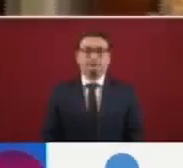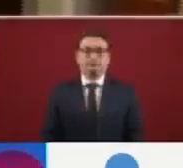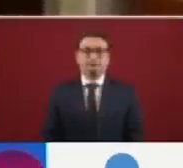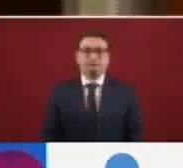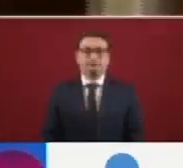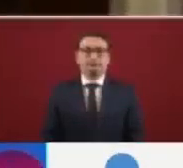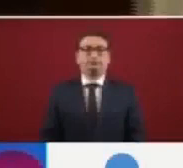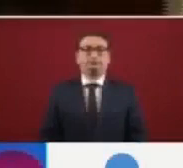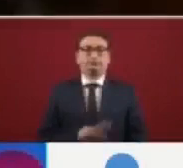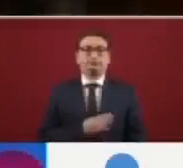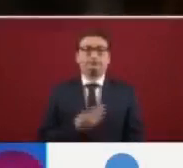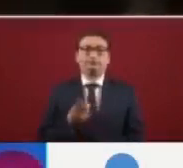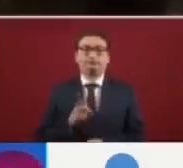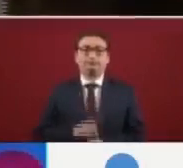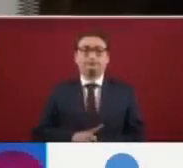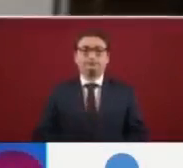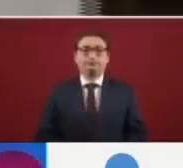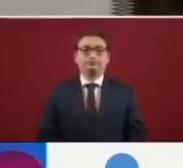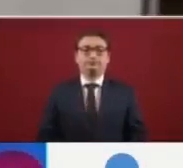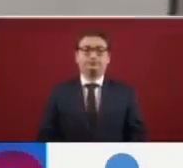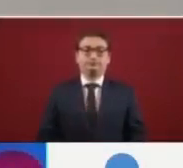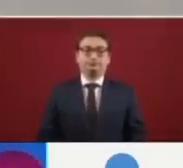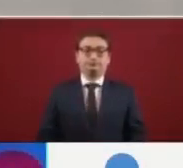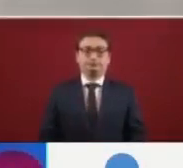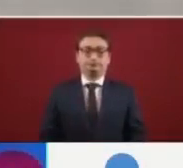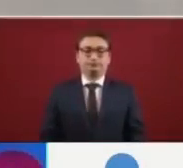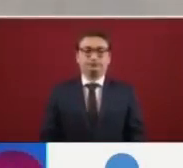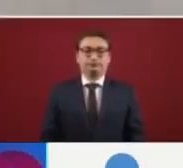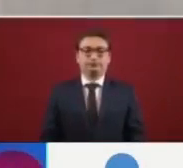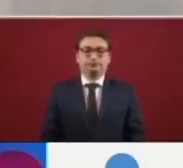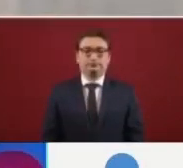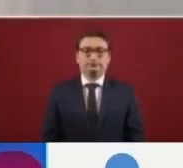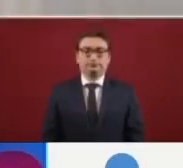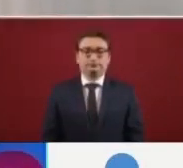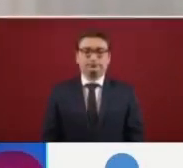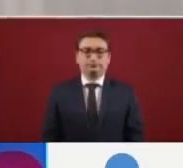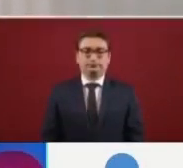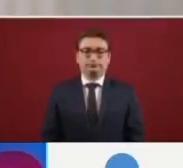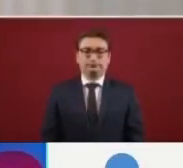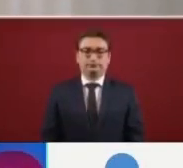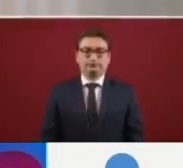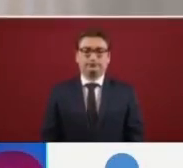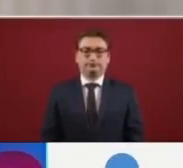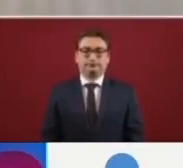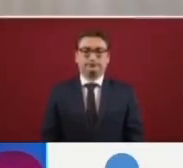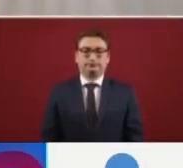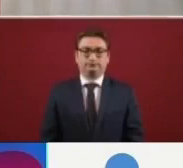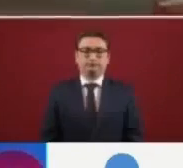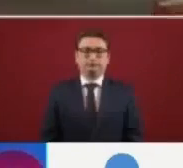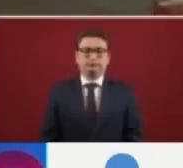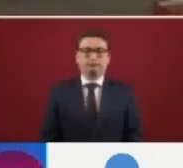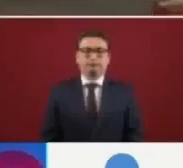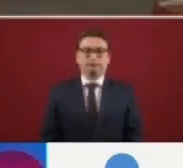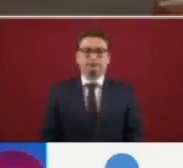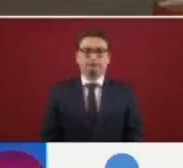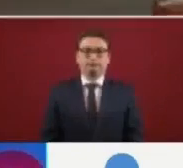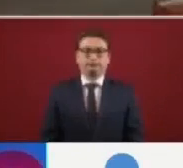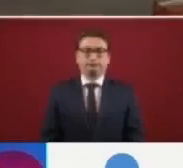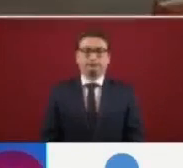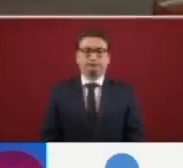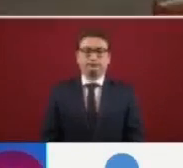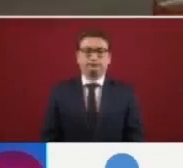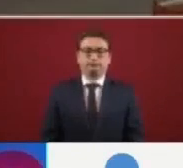enfrentamiento en Tepeaca. Destacó que se trata de una importante zona agrícola y vaya que lo es, por lo que va a buscar dotar de más apoyos